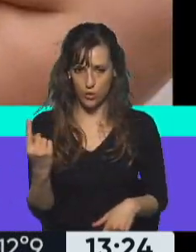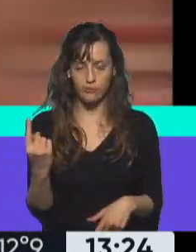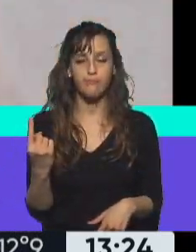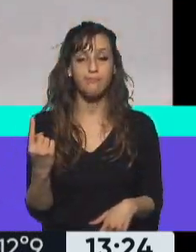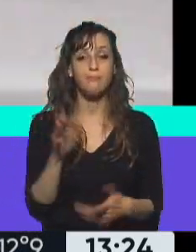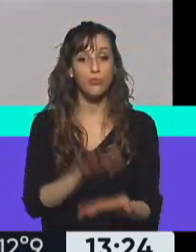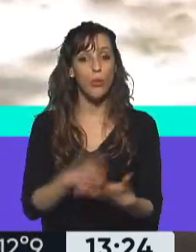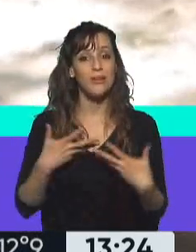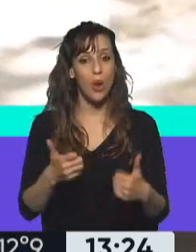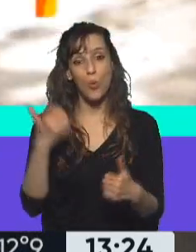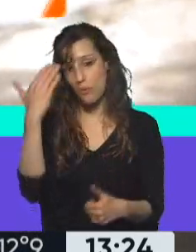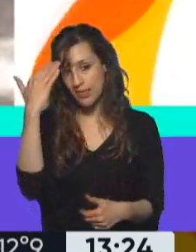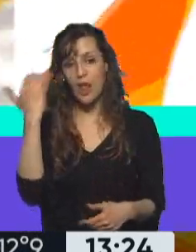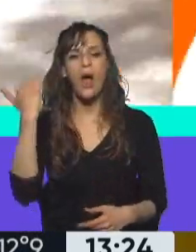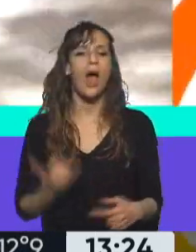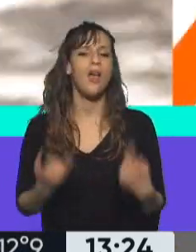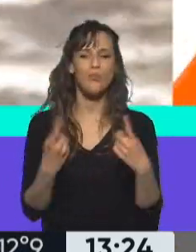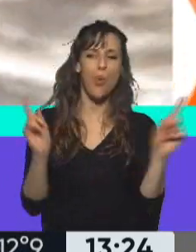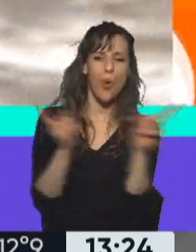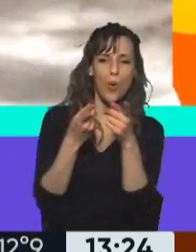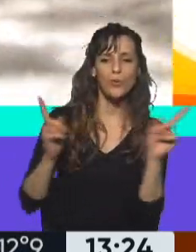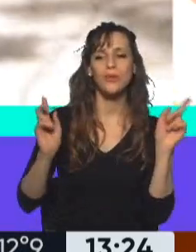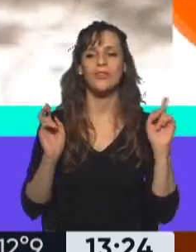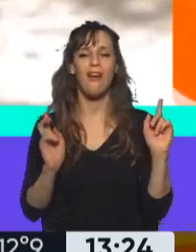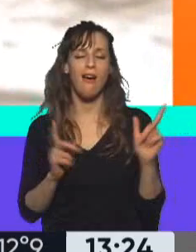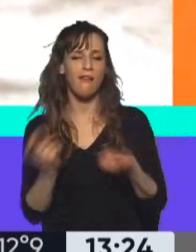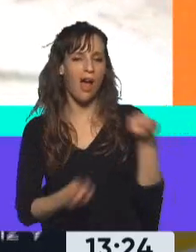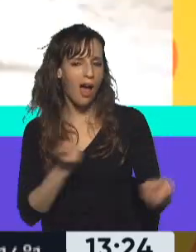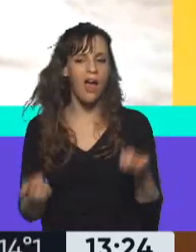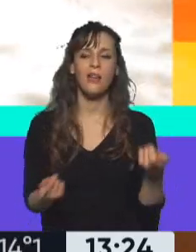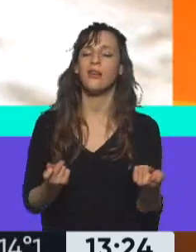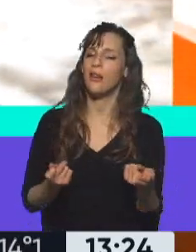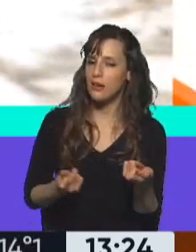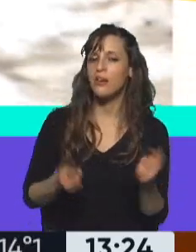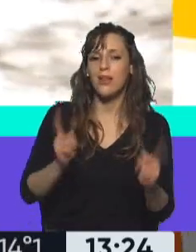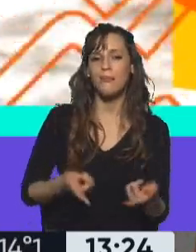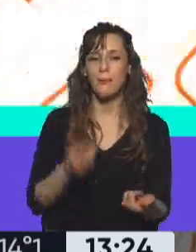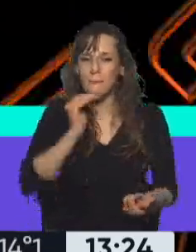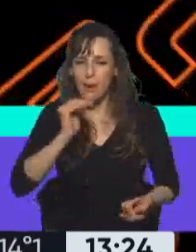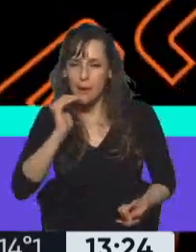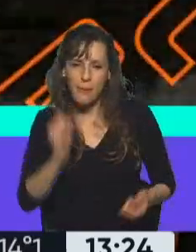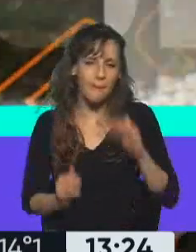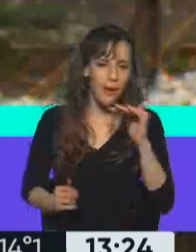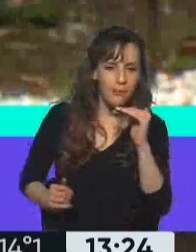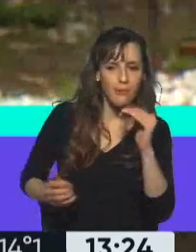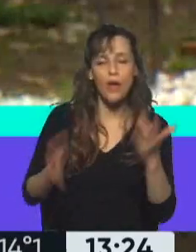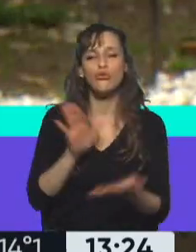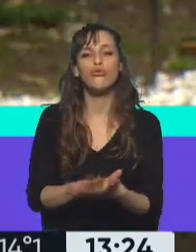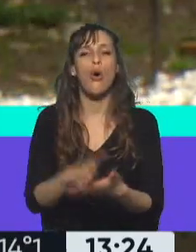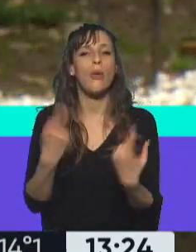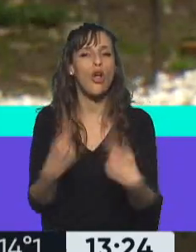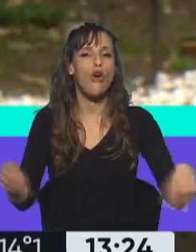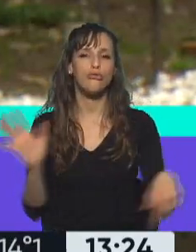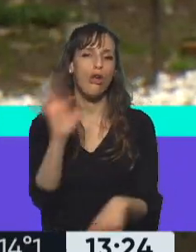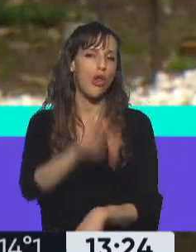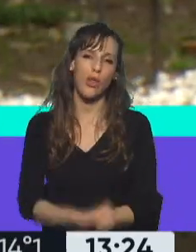un espectáculo que tiene canciones en vivo, coreografías, mucho texto asociado a nuestra propia vida, pero de muy fácil identificación